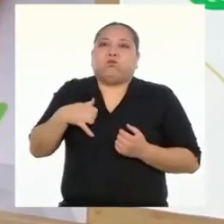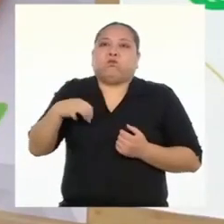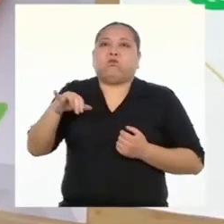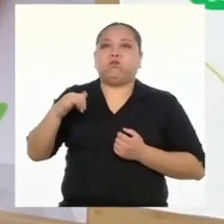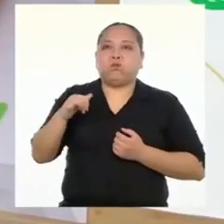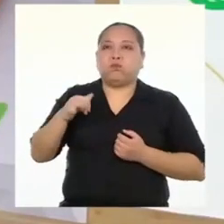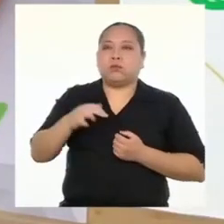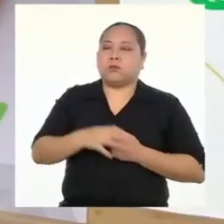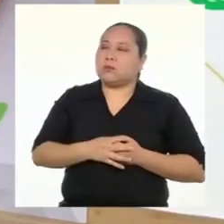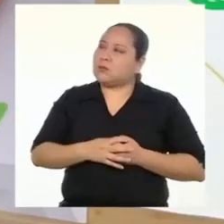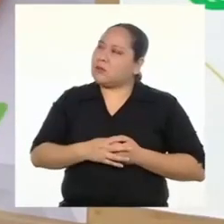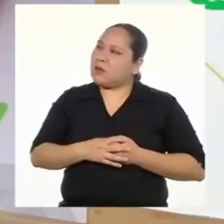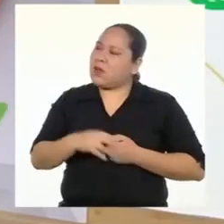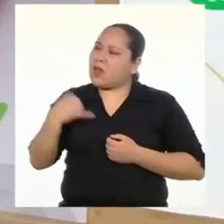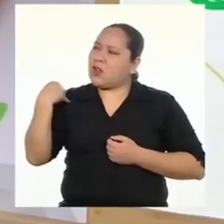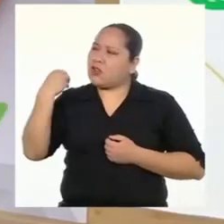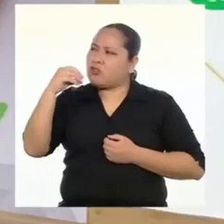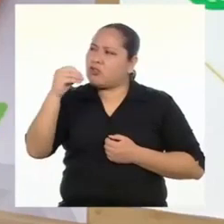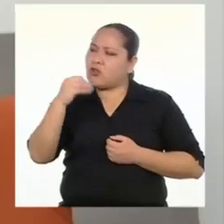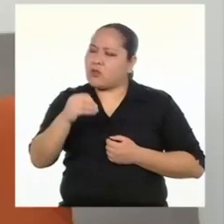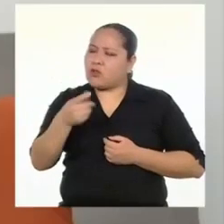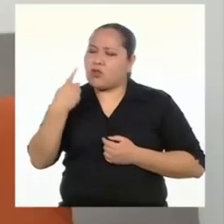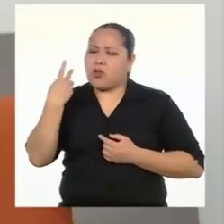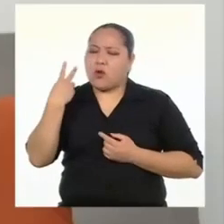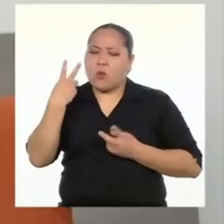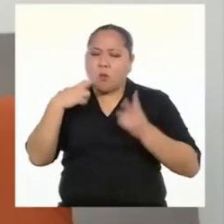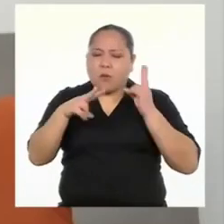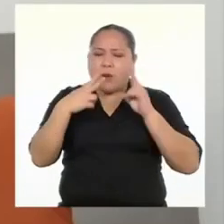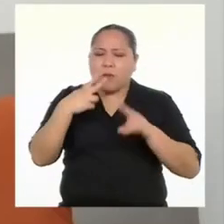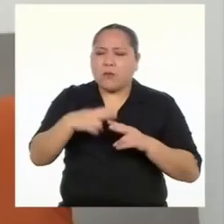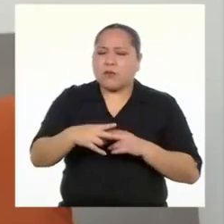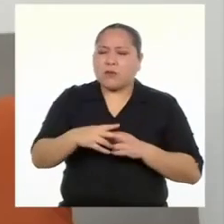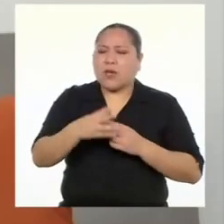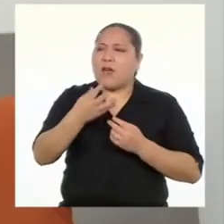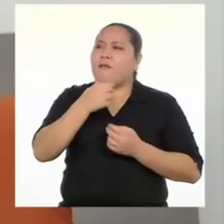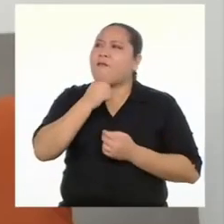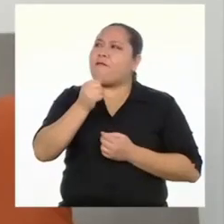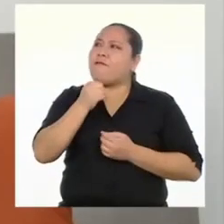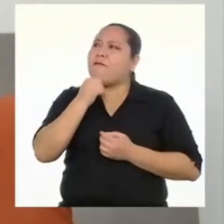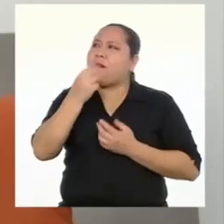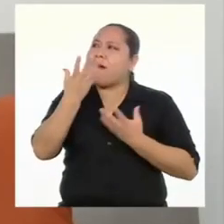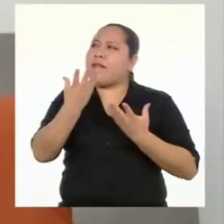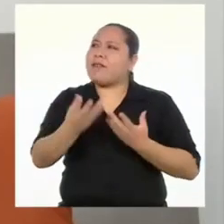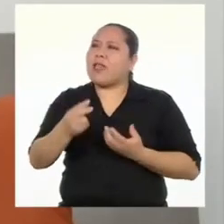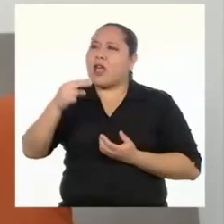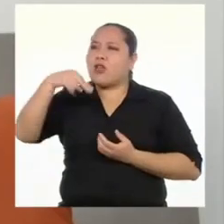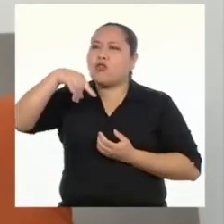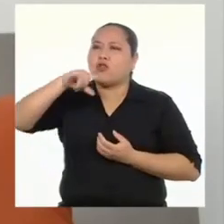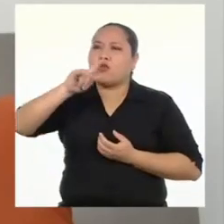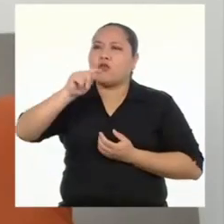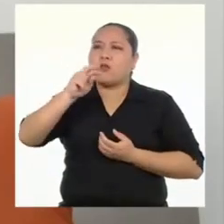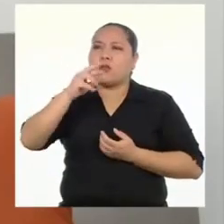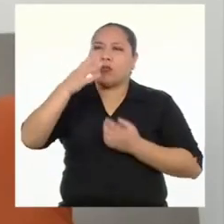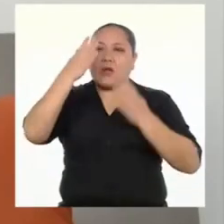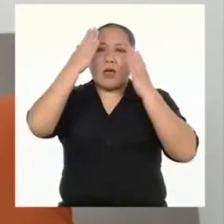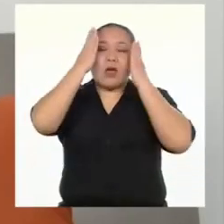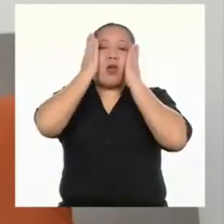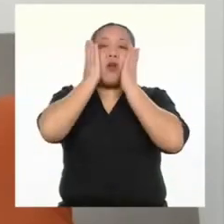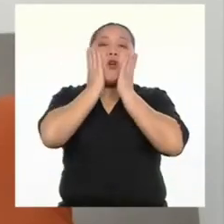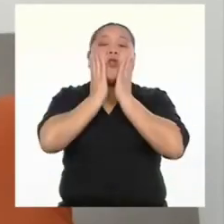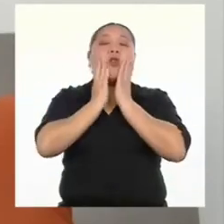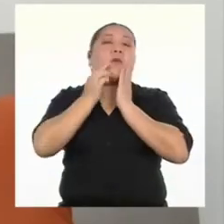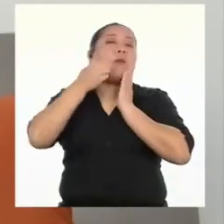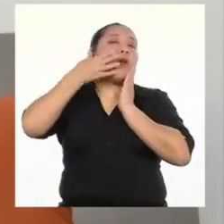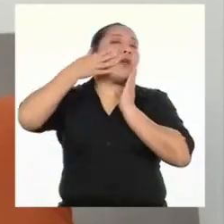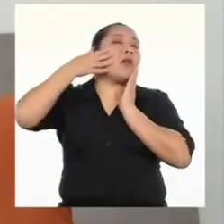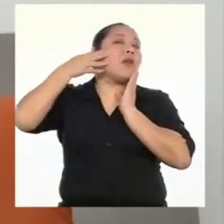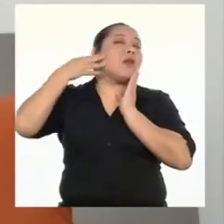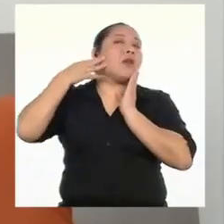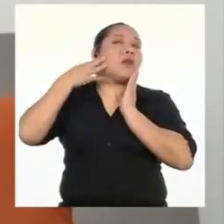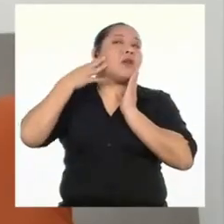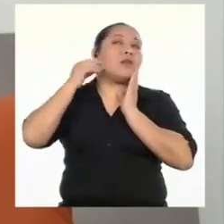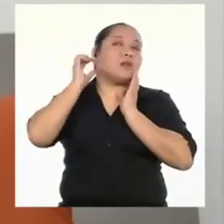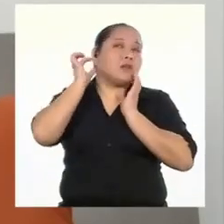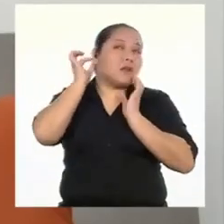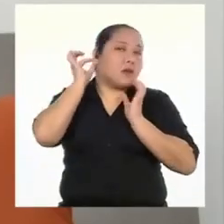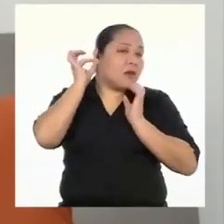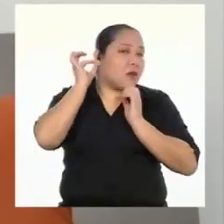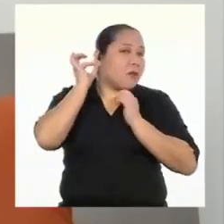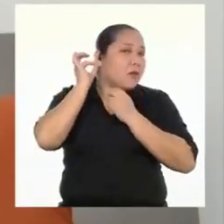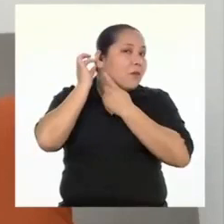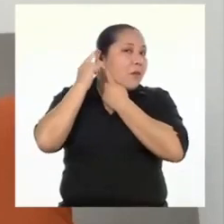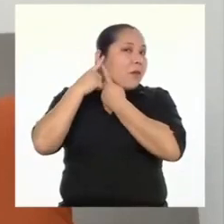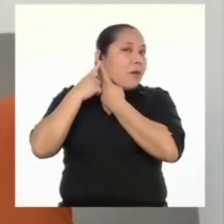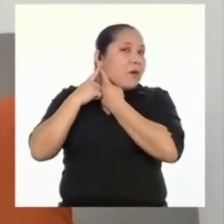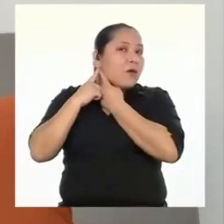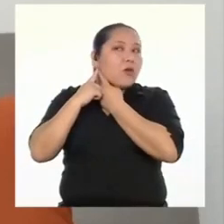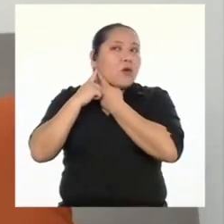¿cómo identificamos la carencia de nutrientes? Identificando el color de la piel. Esto lo podemos ver en las mejillas, en el pabellón